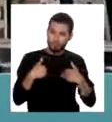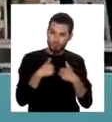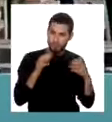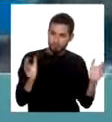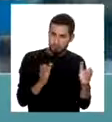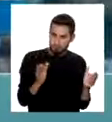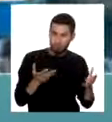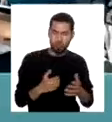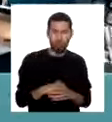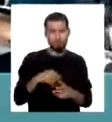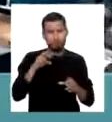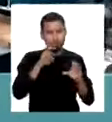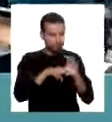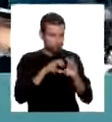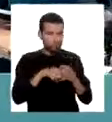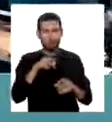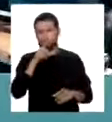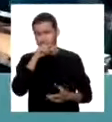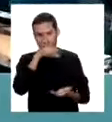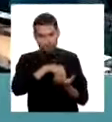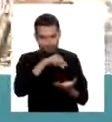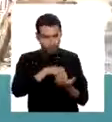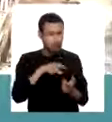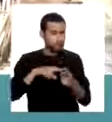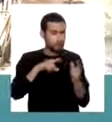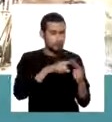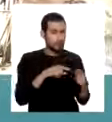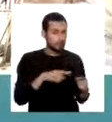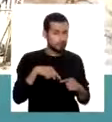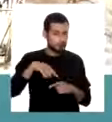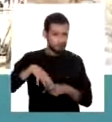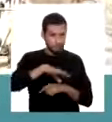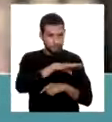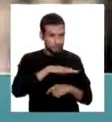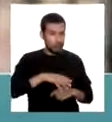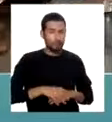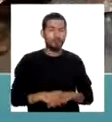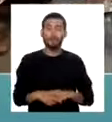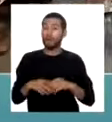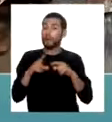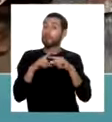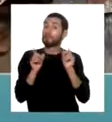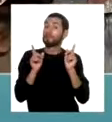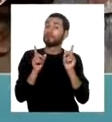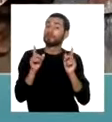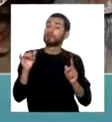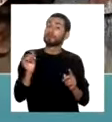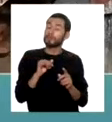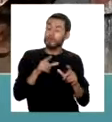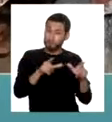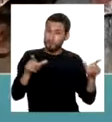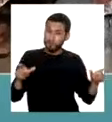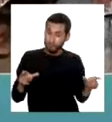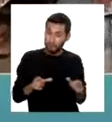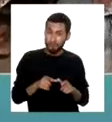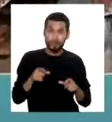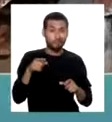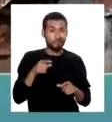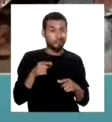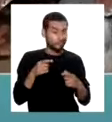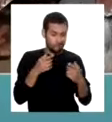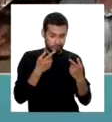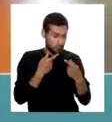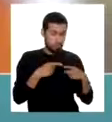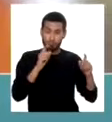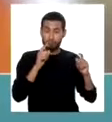menores, principalmente cuyes, gallinas, de lo que hubiera en esa zona. Pero también estos predios no son pues independientes